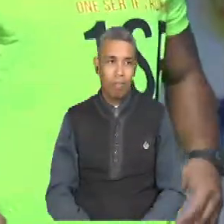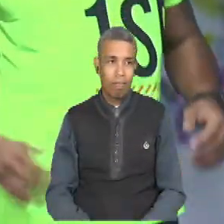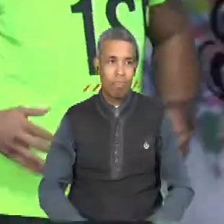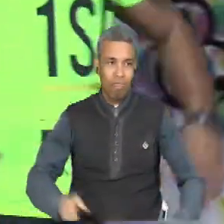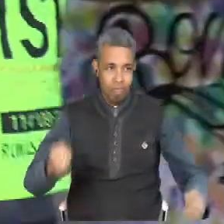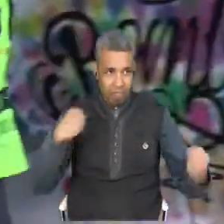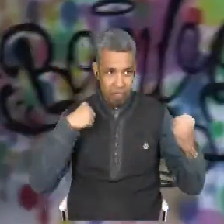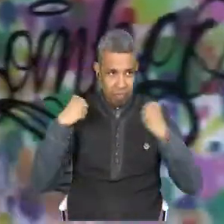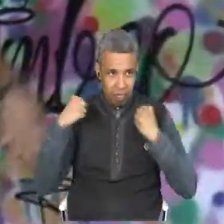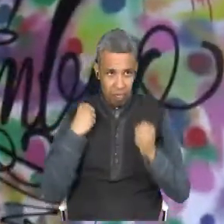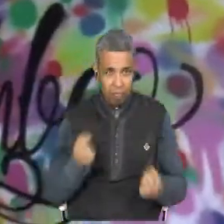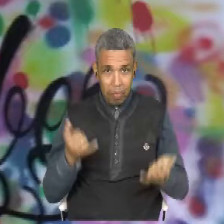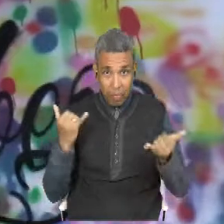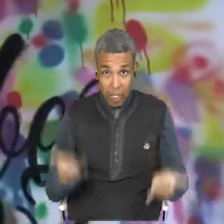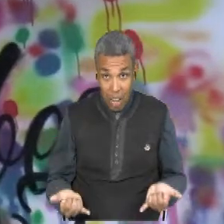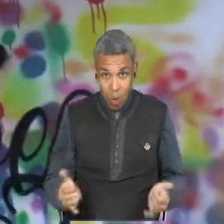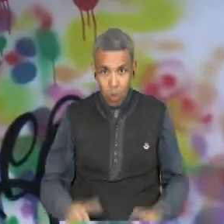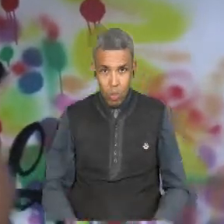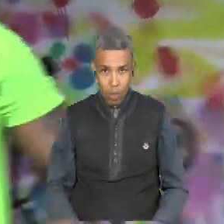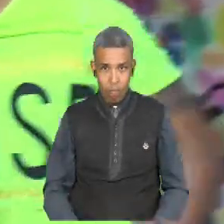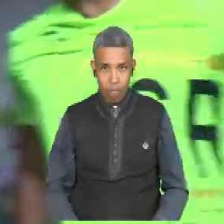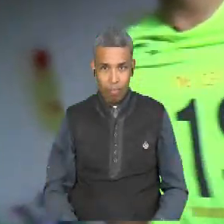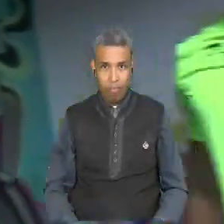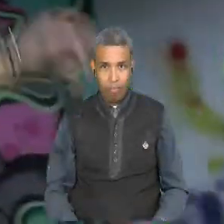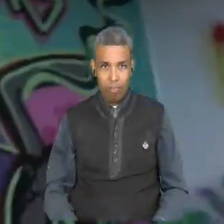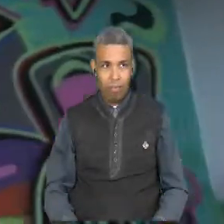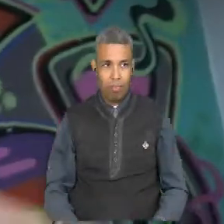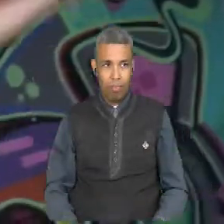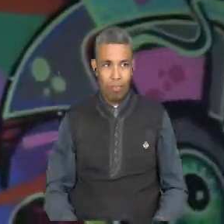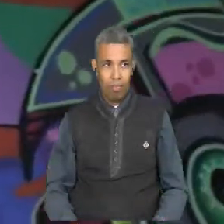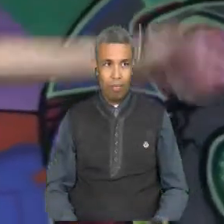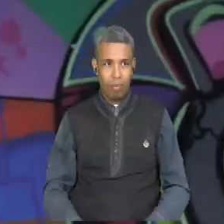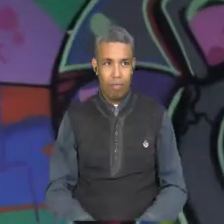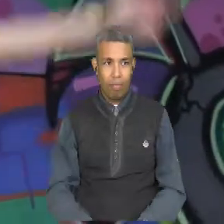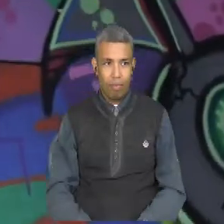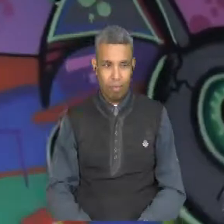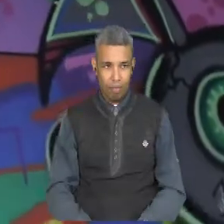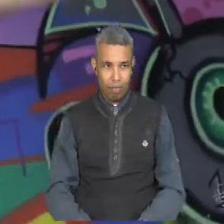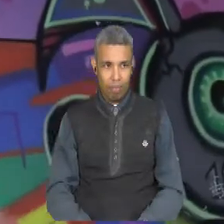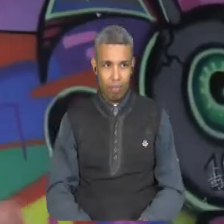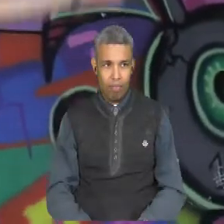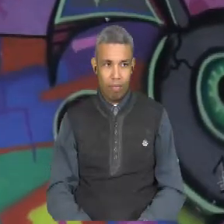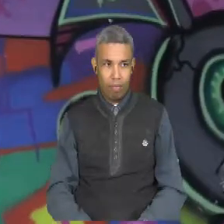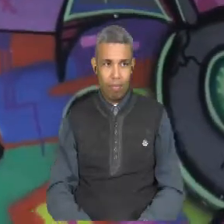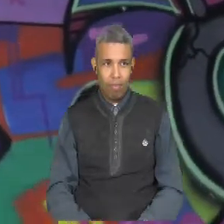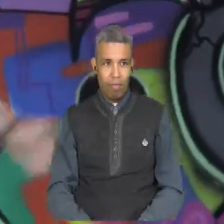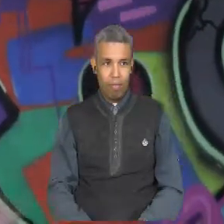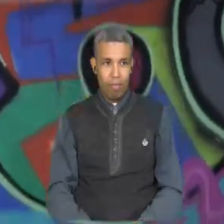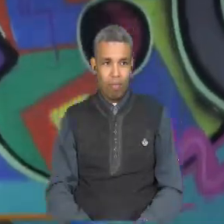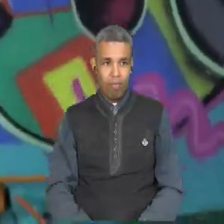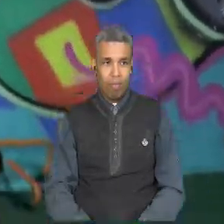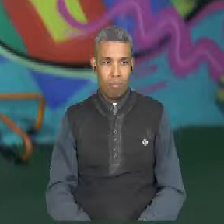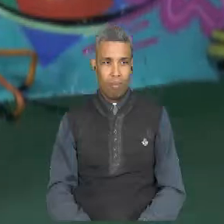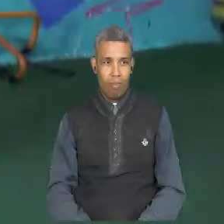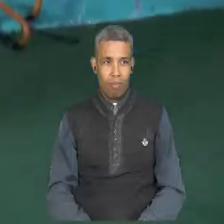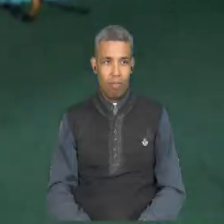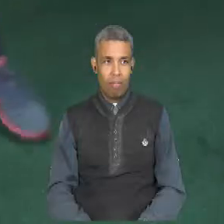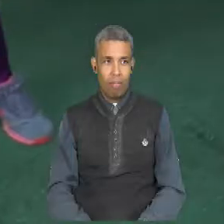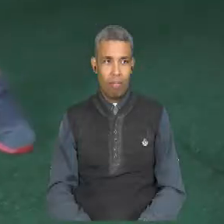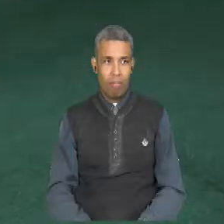Ahora vamos a arrancar con jumping jacks, con payasitos, ¿listo? Ahí está el siguiente ejercicio. Igual, como un trabajo más activo, es un